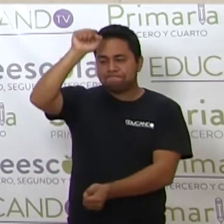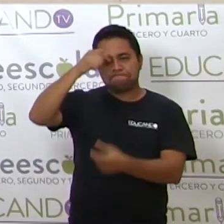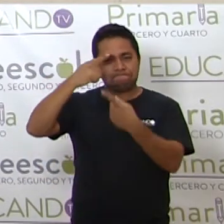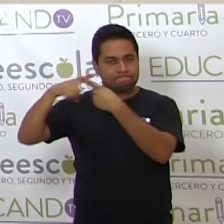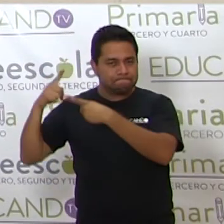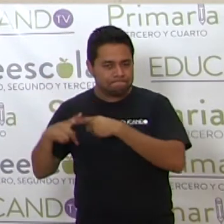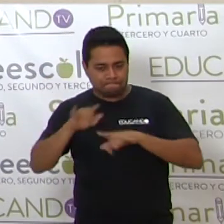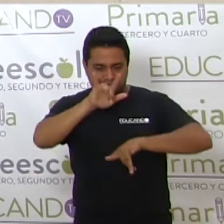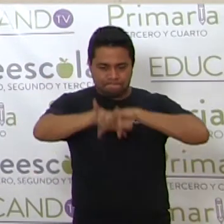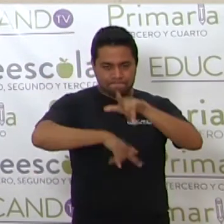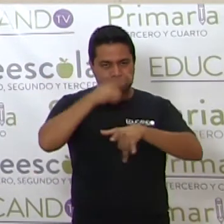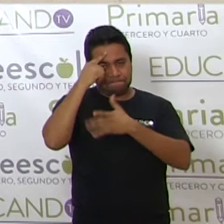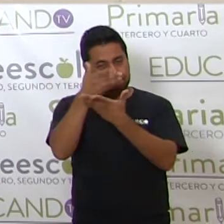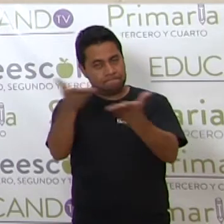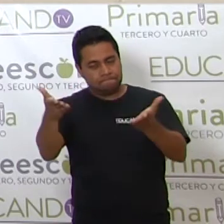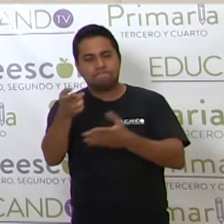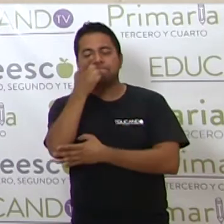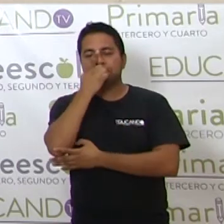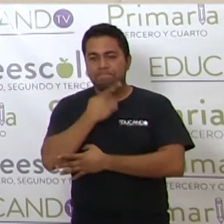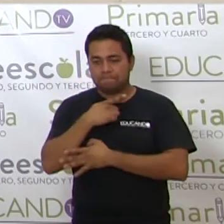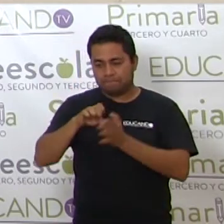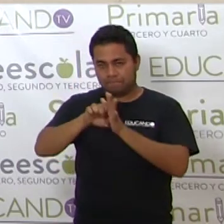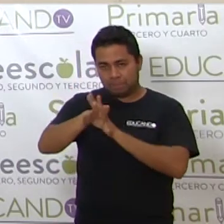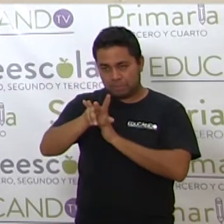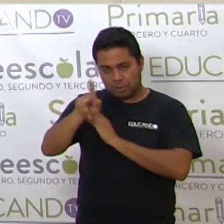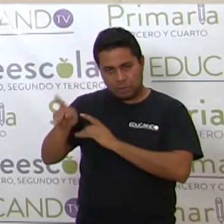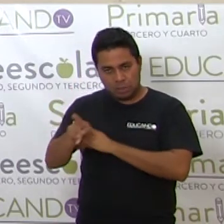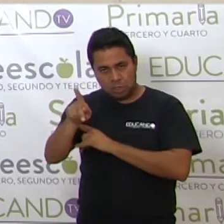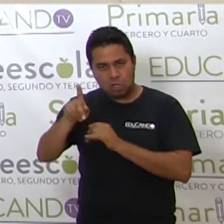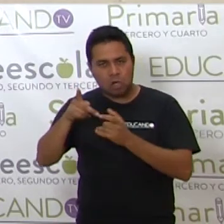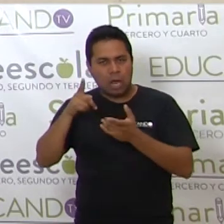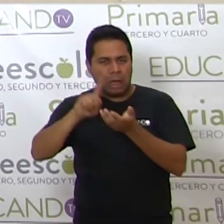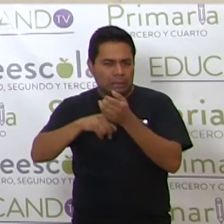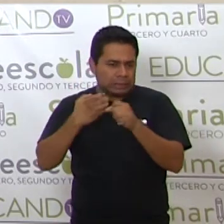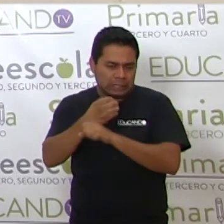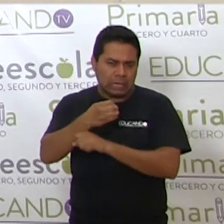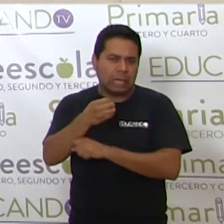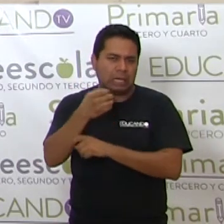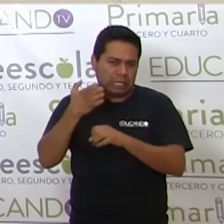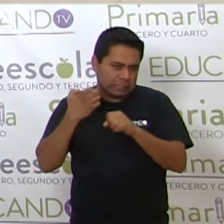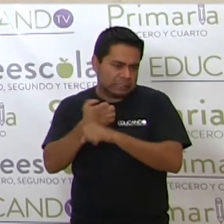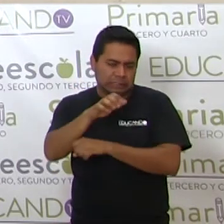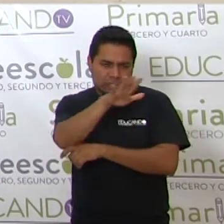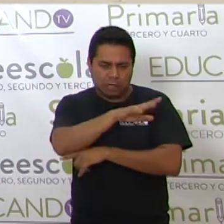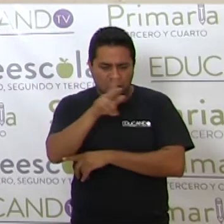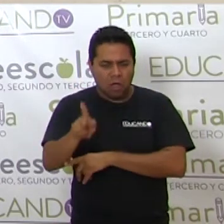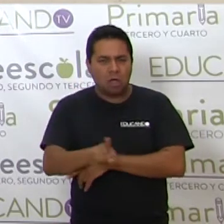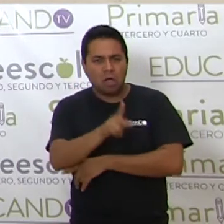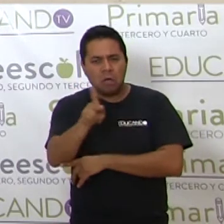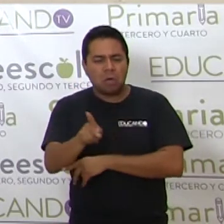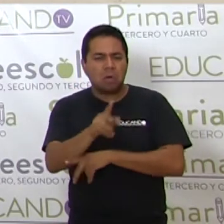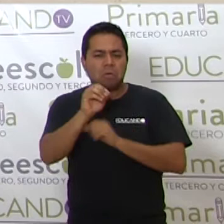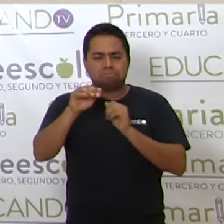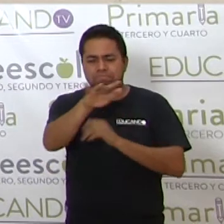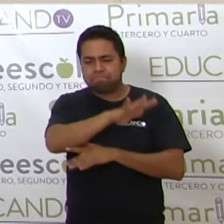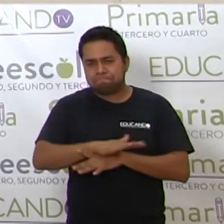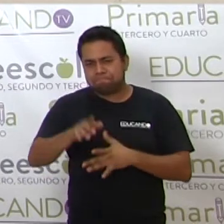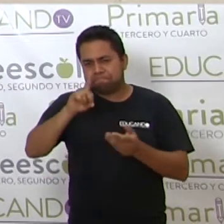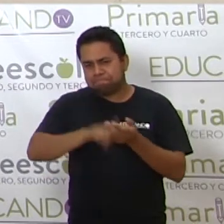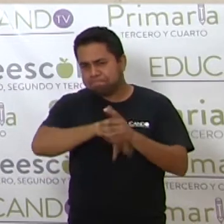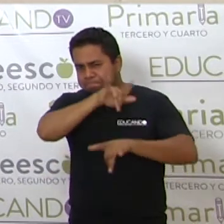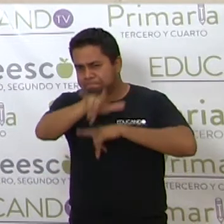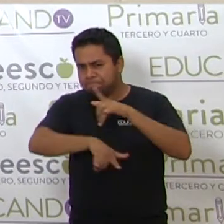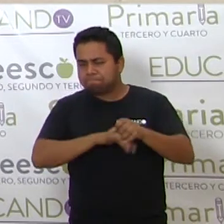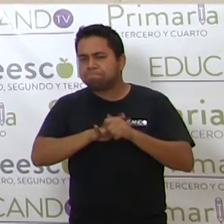tenemos para ti y platicamos de tu comunidad de tu estado aparte de las ferias divertidas que otras ferias hacen en tu escuela